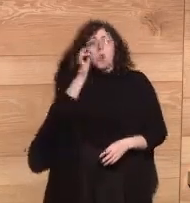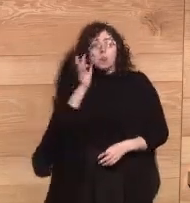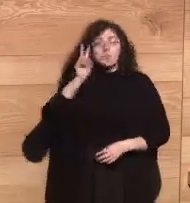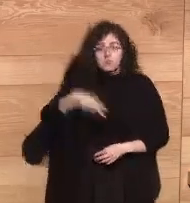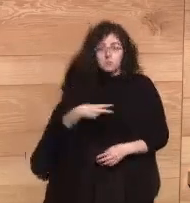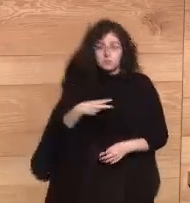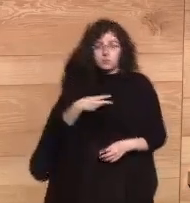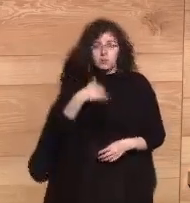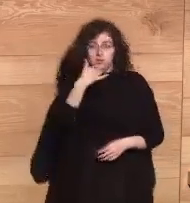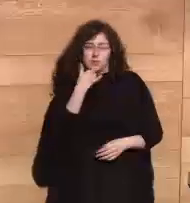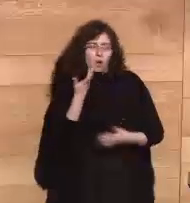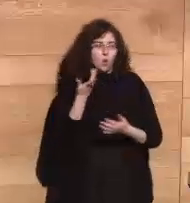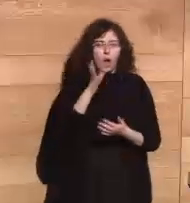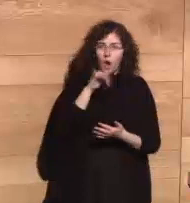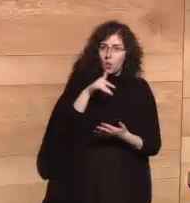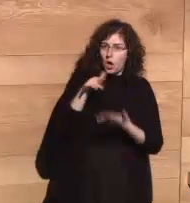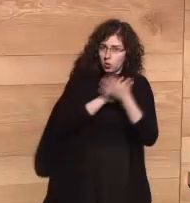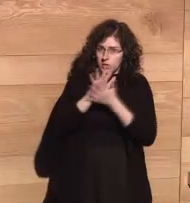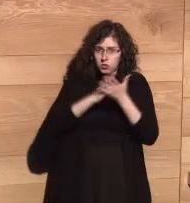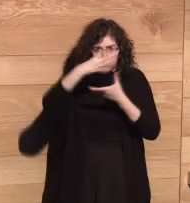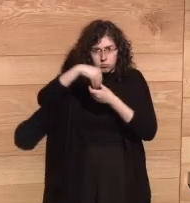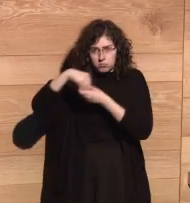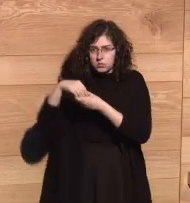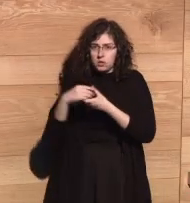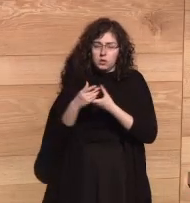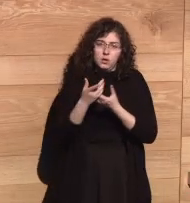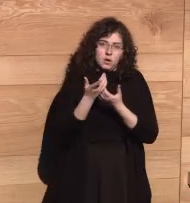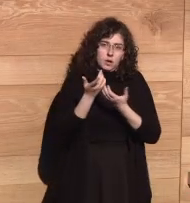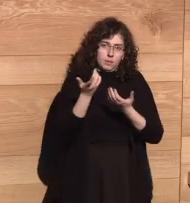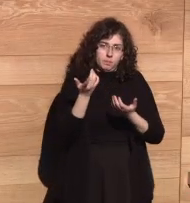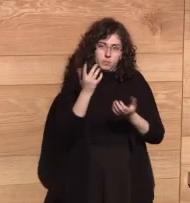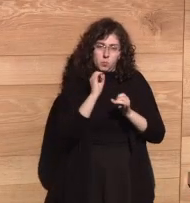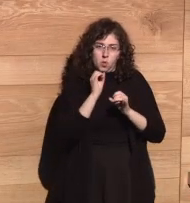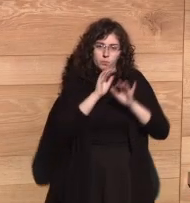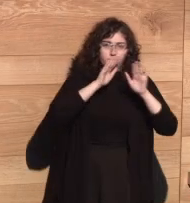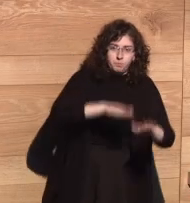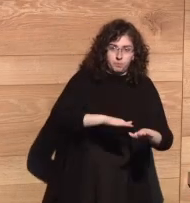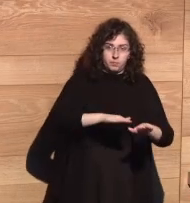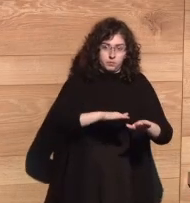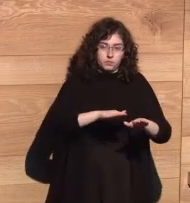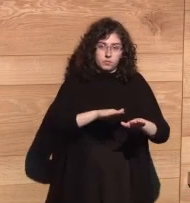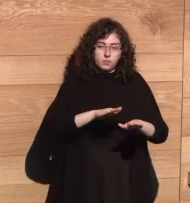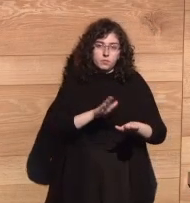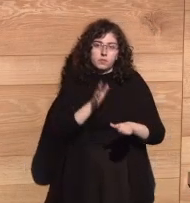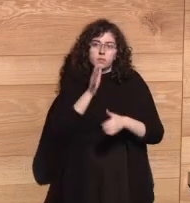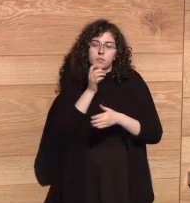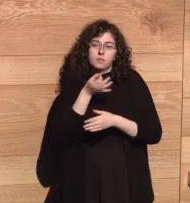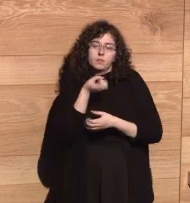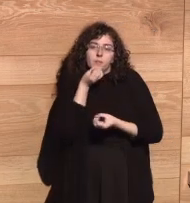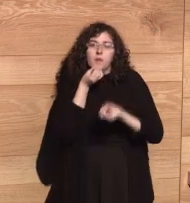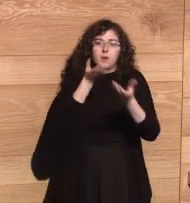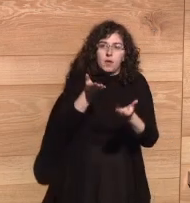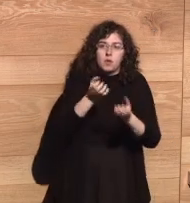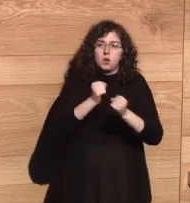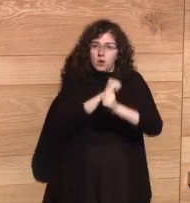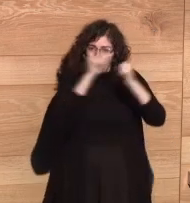recurrente últimamente en muchas conversaciones y un poco las últimas, ¿no?, tendencias y afirmación del empoderamiento, que se